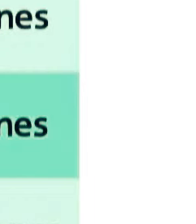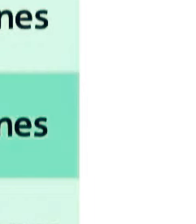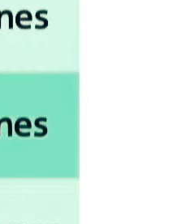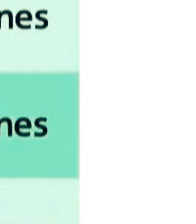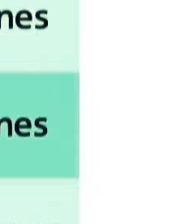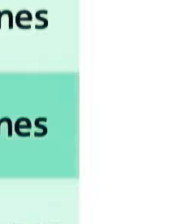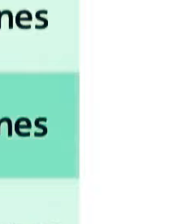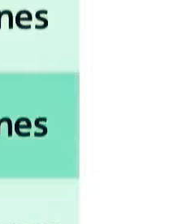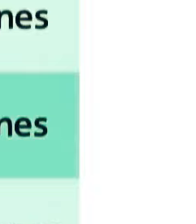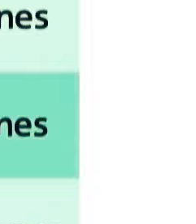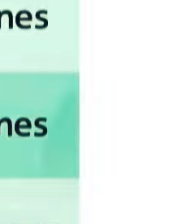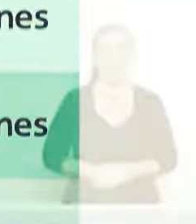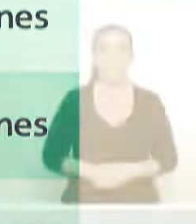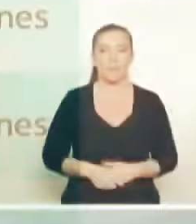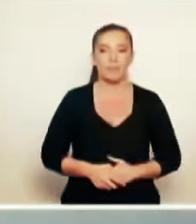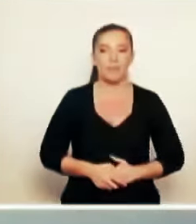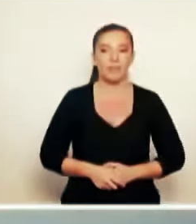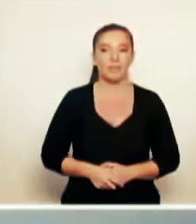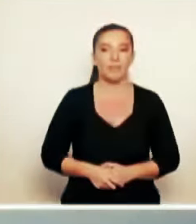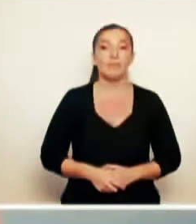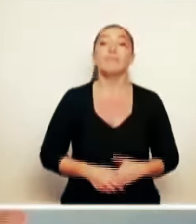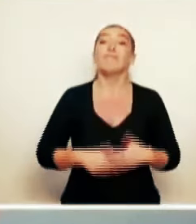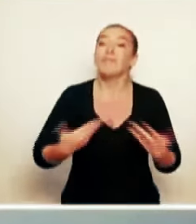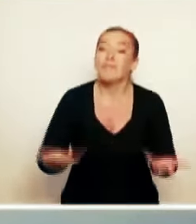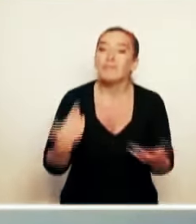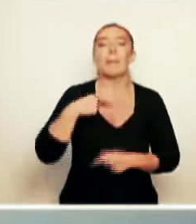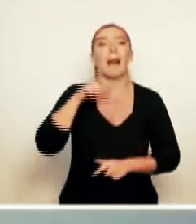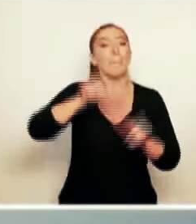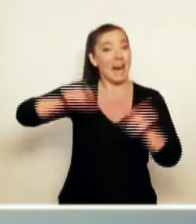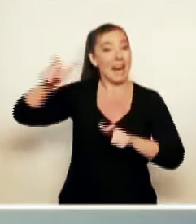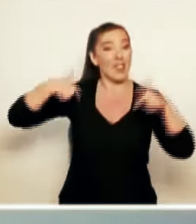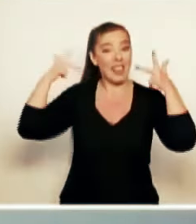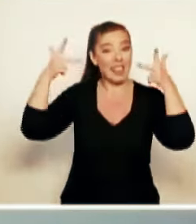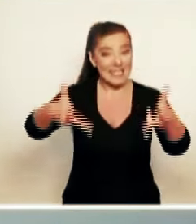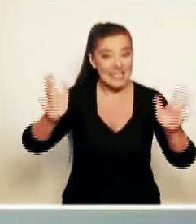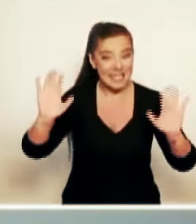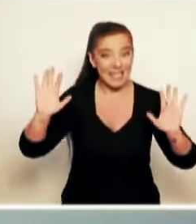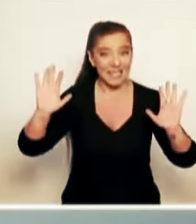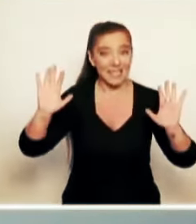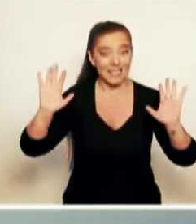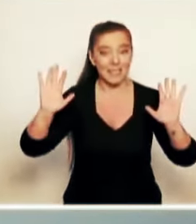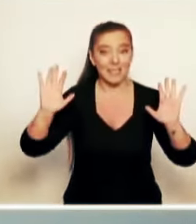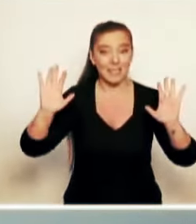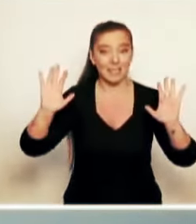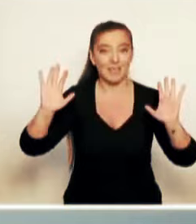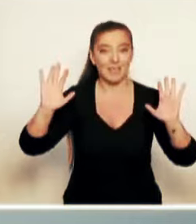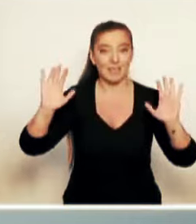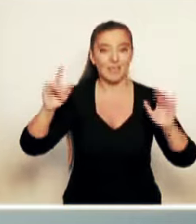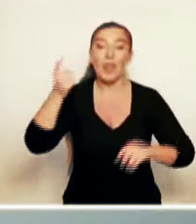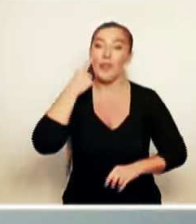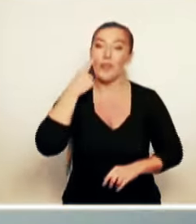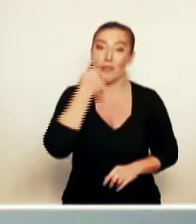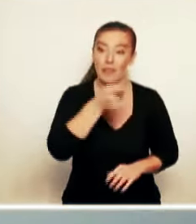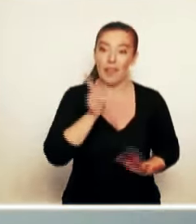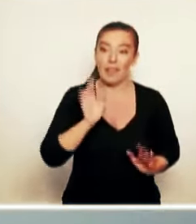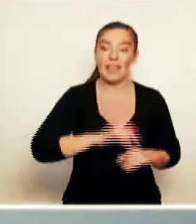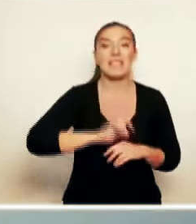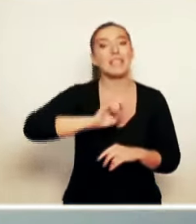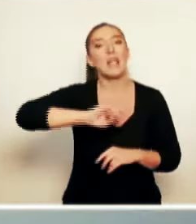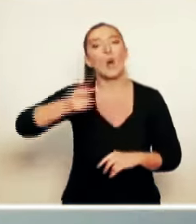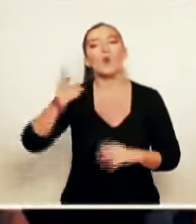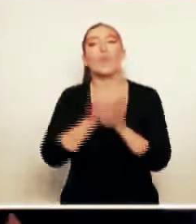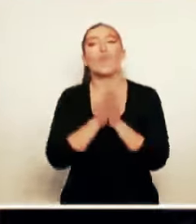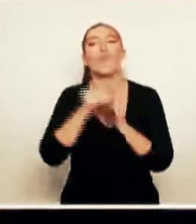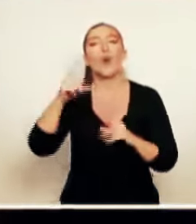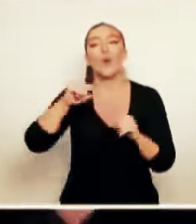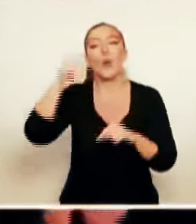argentinas y de los hospitales. Para los que digan Fíjate el segundo, por favor, el